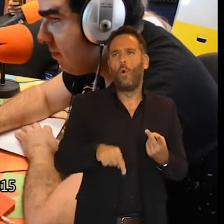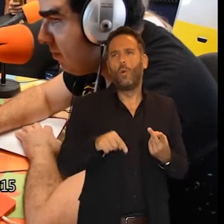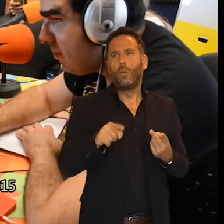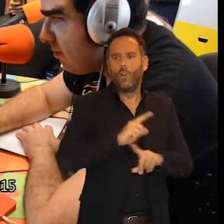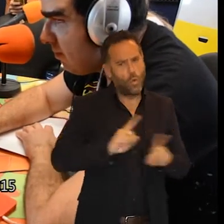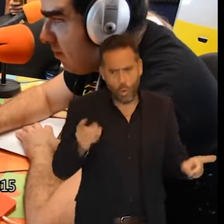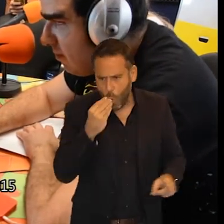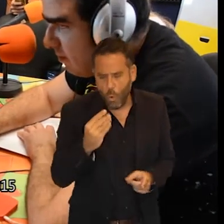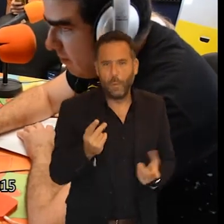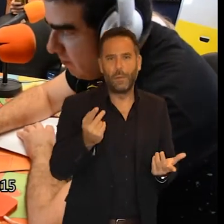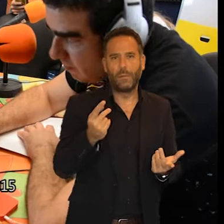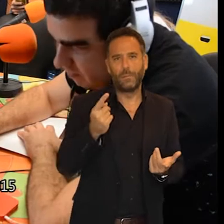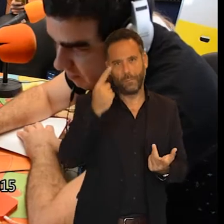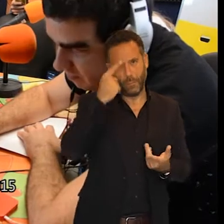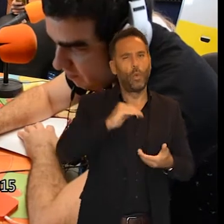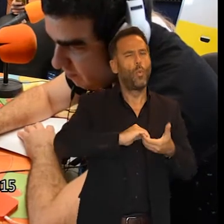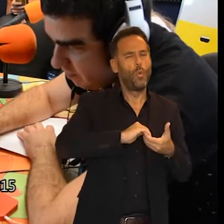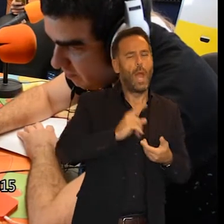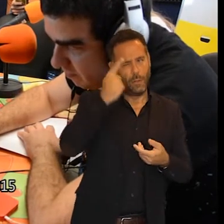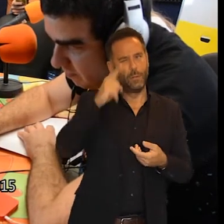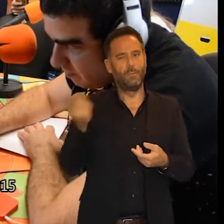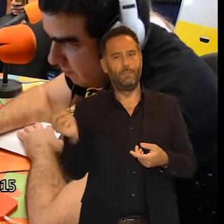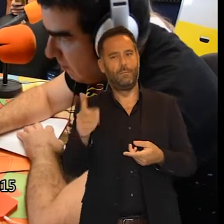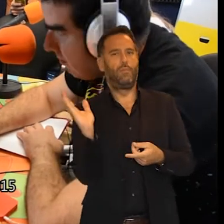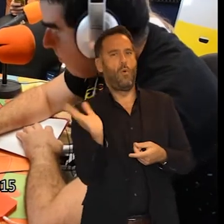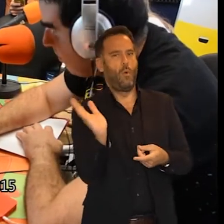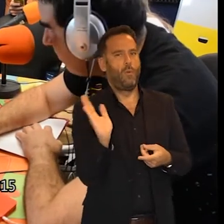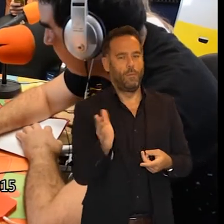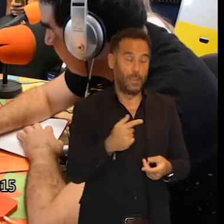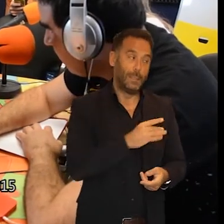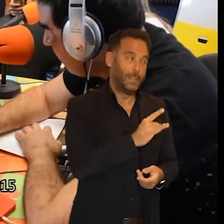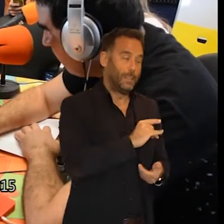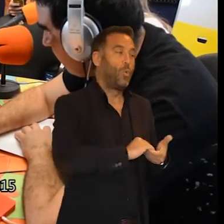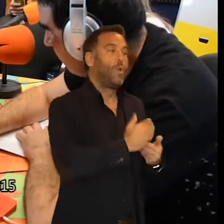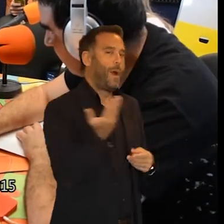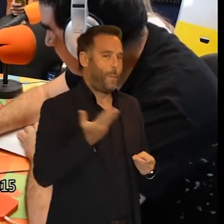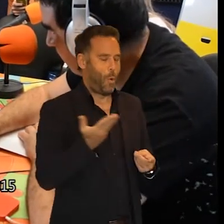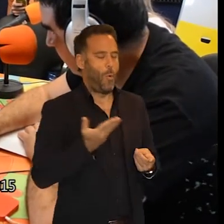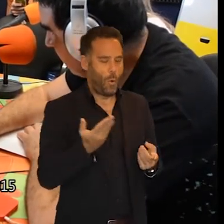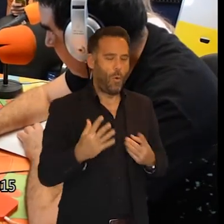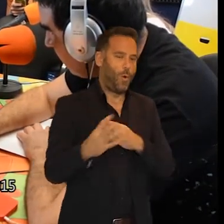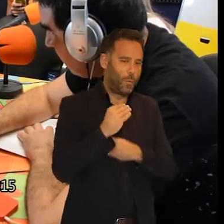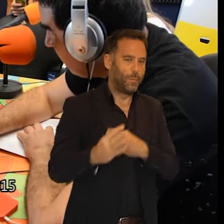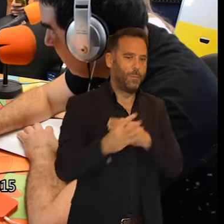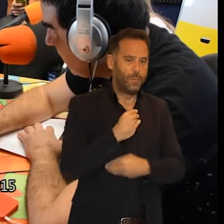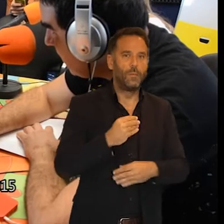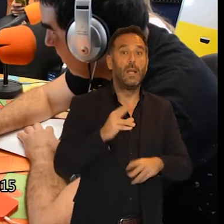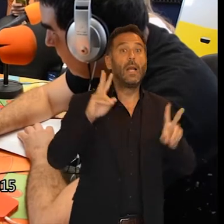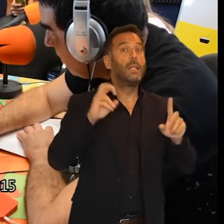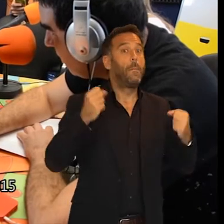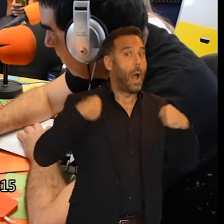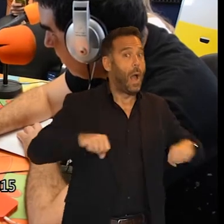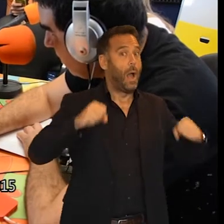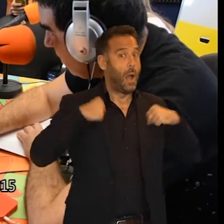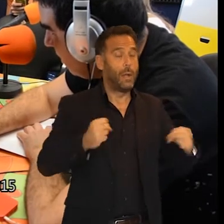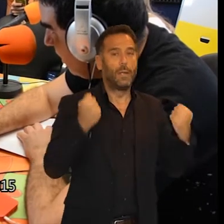deberías de hacerlo, porque yo sé que la cuñada sí que le daba caña. No, el mío me da bastante caña. La cuestión por la cuestión de gimnasio, un